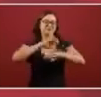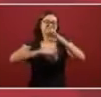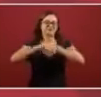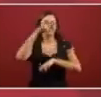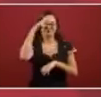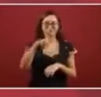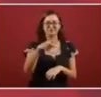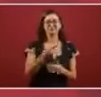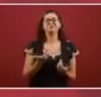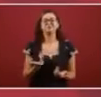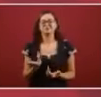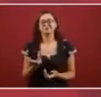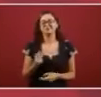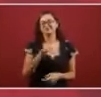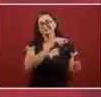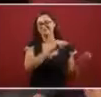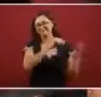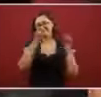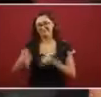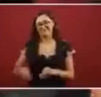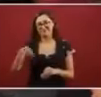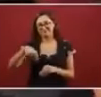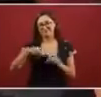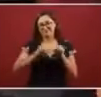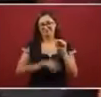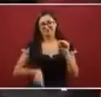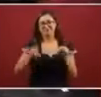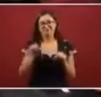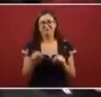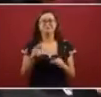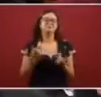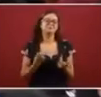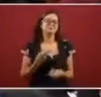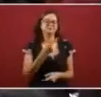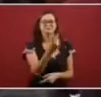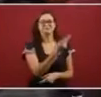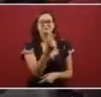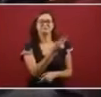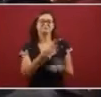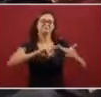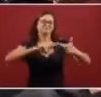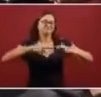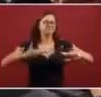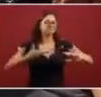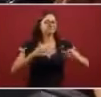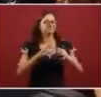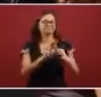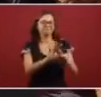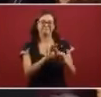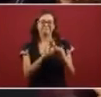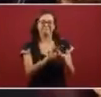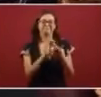Entonces, tenían una relación muy estrecha. Eso ayudó mucho.